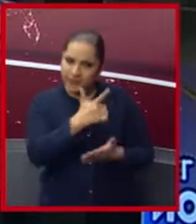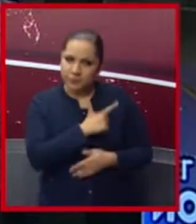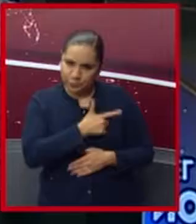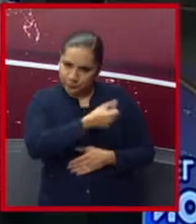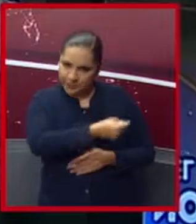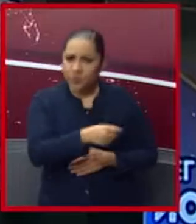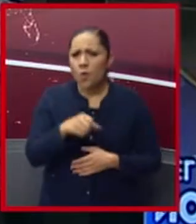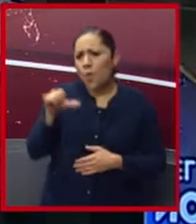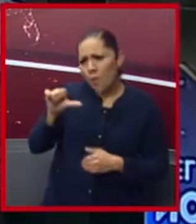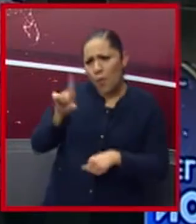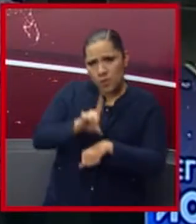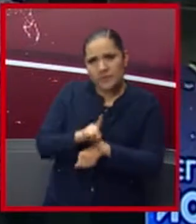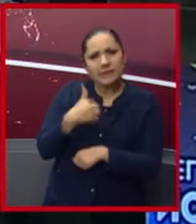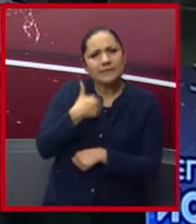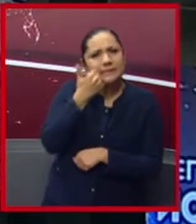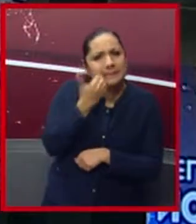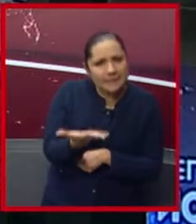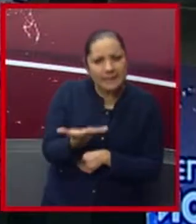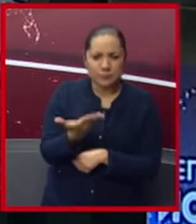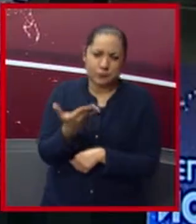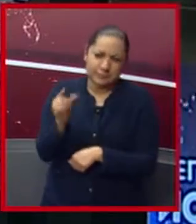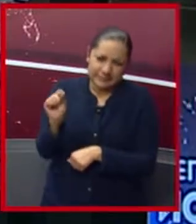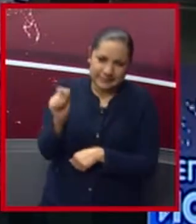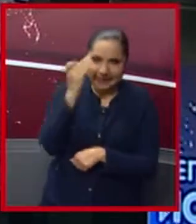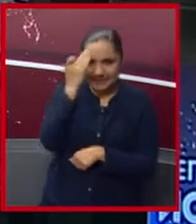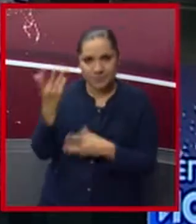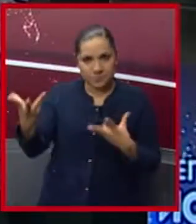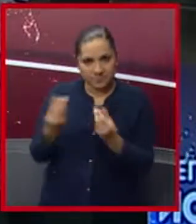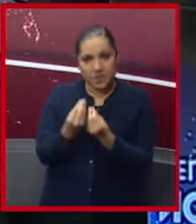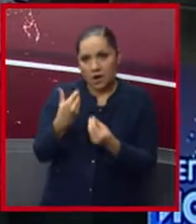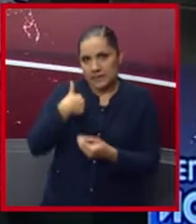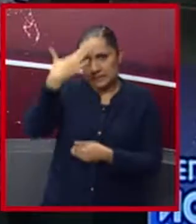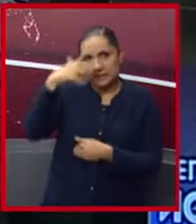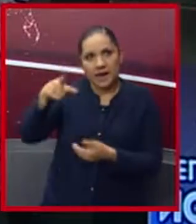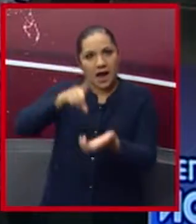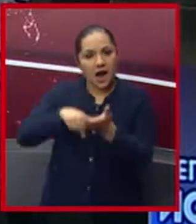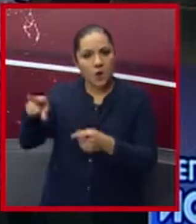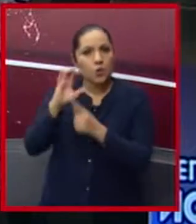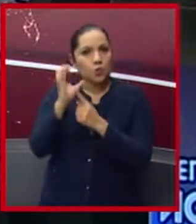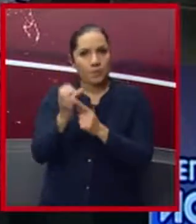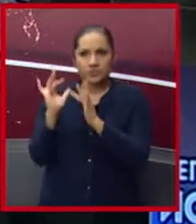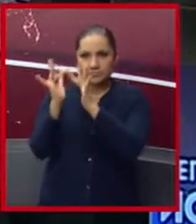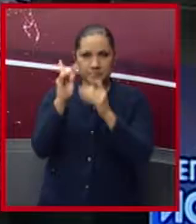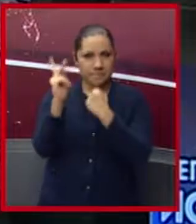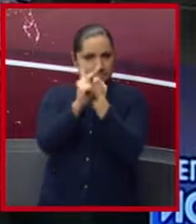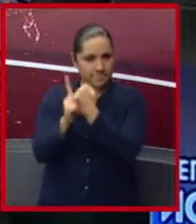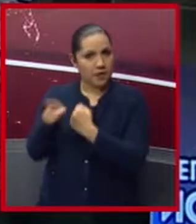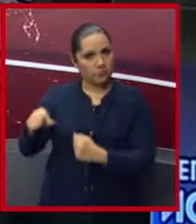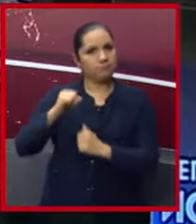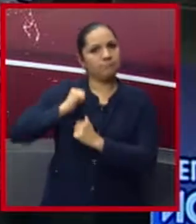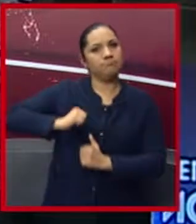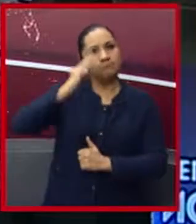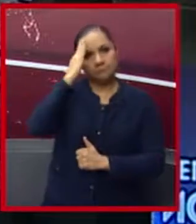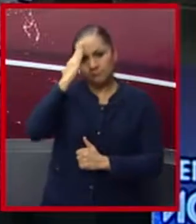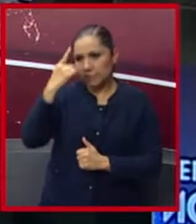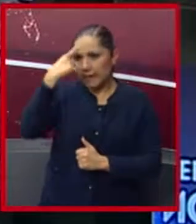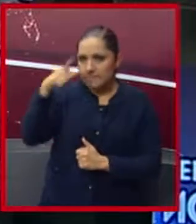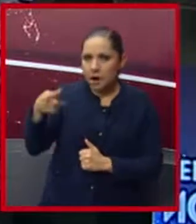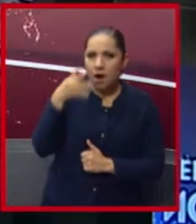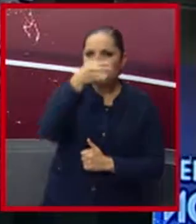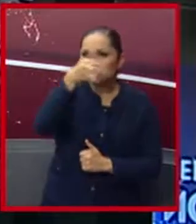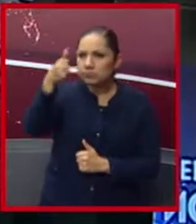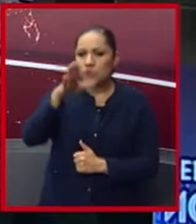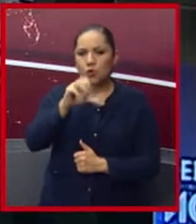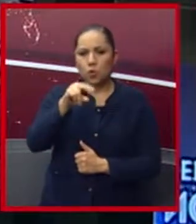le robamos unos minutos porque sabemos que están en la Comisión de Relaciones Exteriores y usted está encabezando este esfuerzo, visitando consulados de